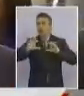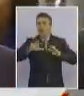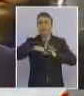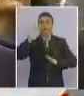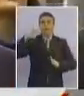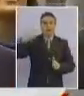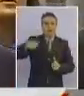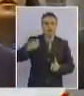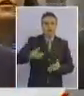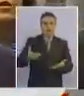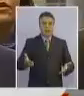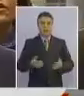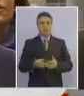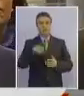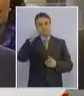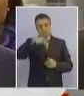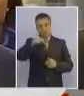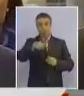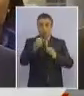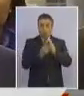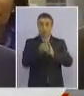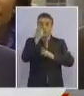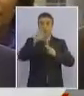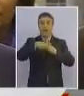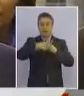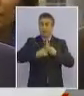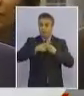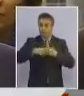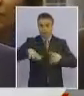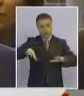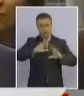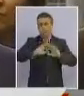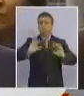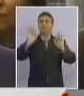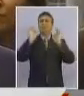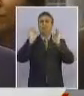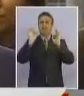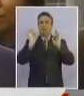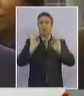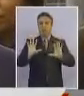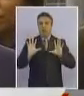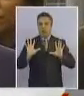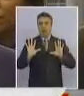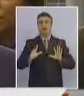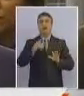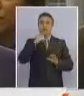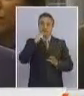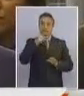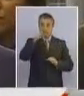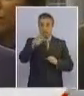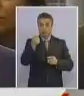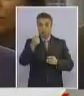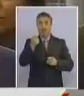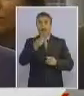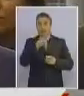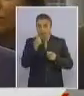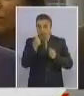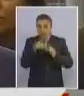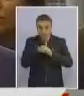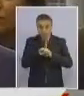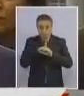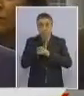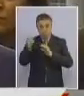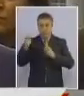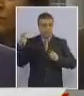la acogida que ha tenido hasta esta nueva herramienta ha sido espectacular hemos visto que el incentivo del ahorro ha funcionado la familia han